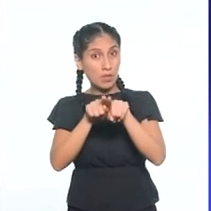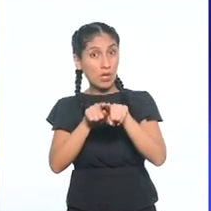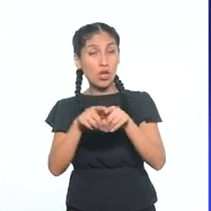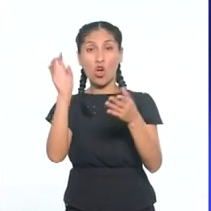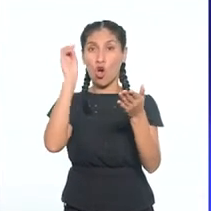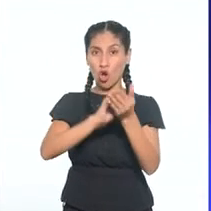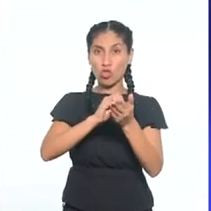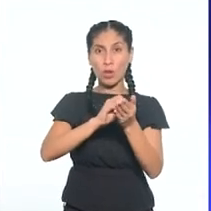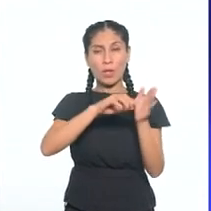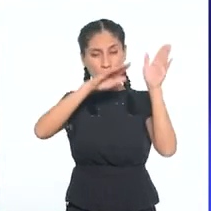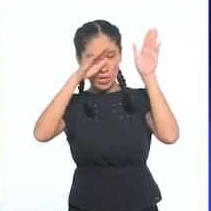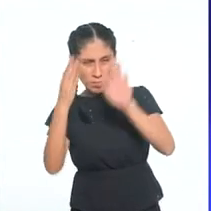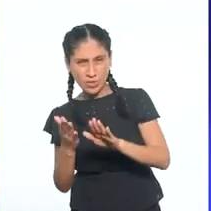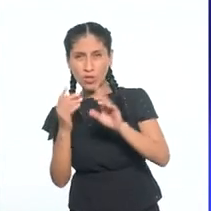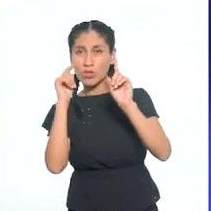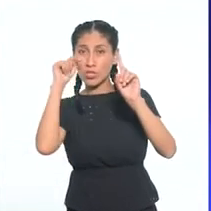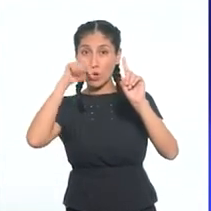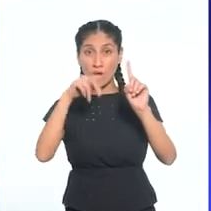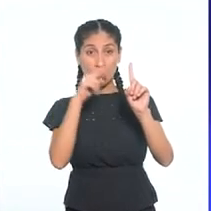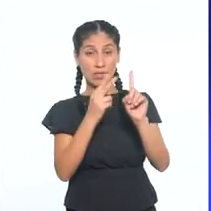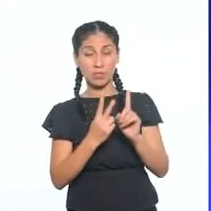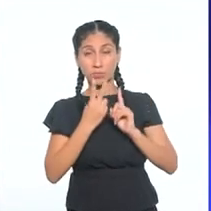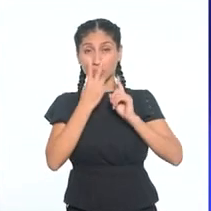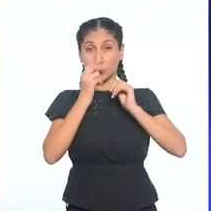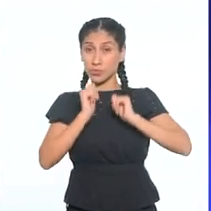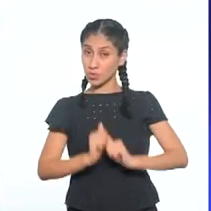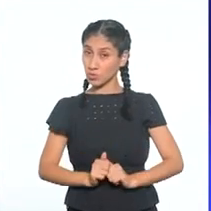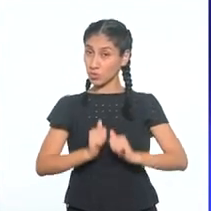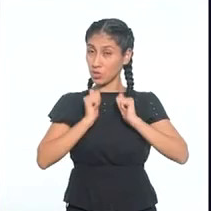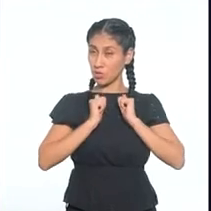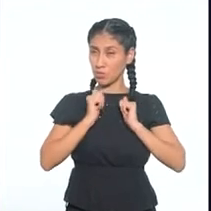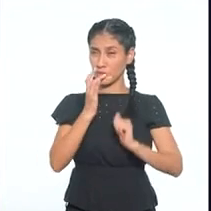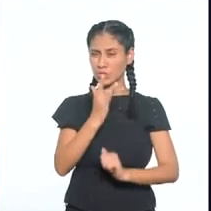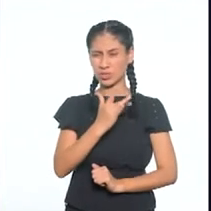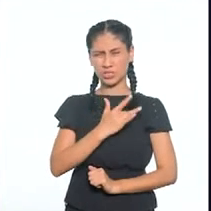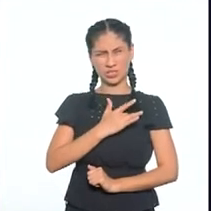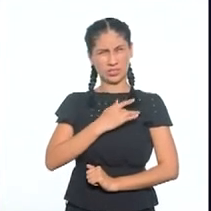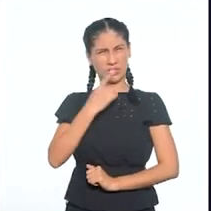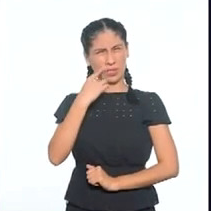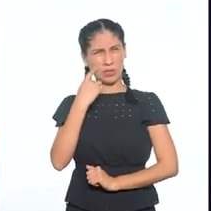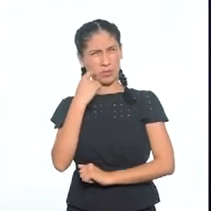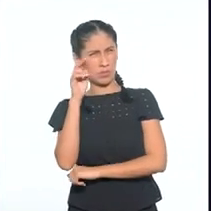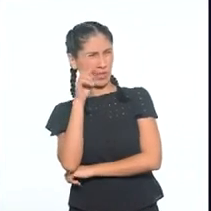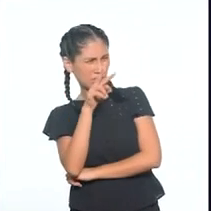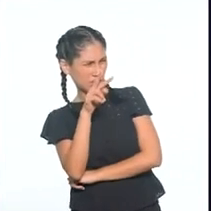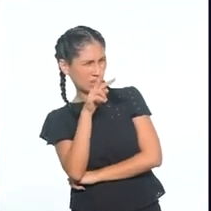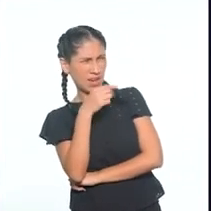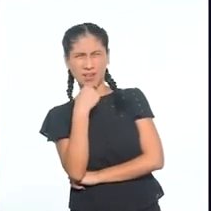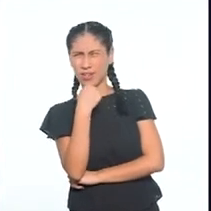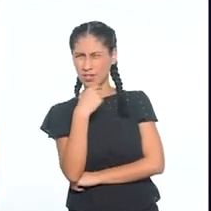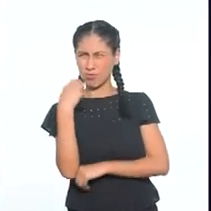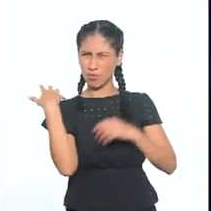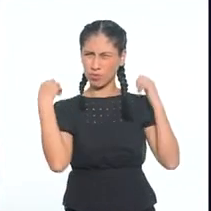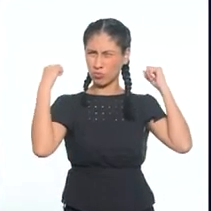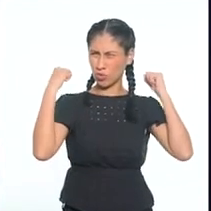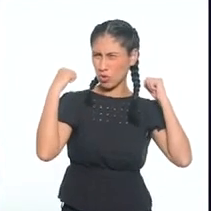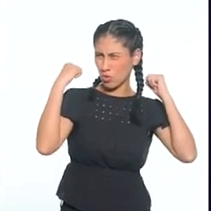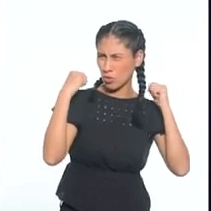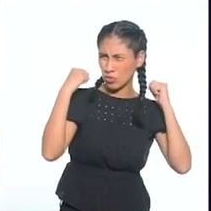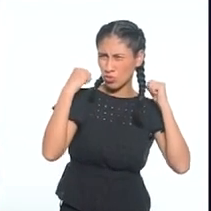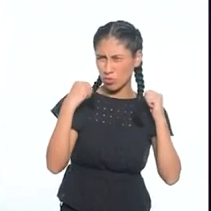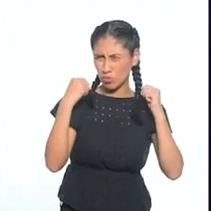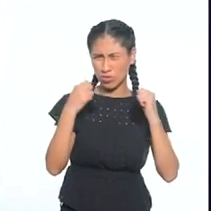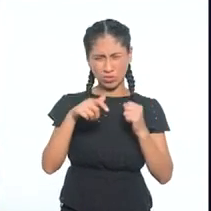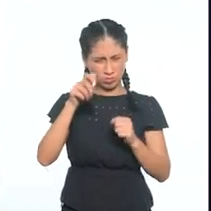otra vez si ella estuviera viva a estas alturas sintió que el hombre aquel que llevaba sobre sus hombros